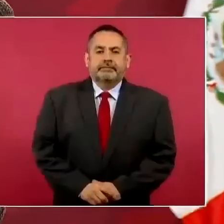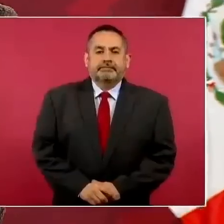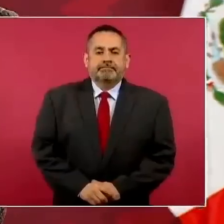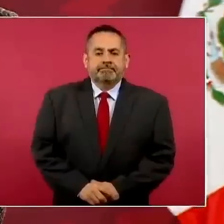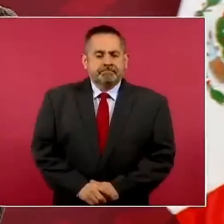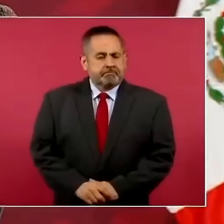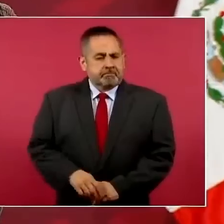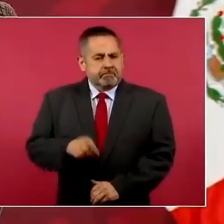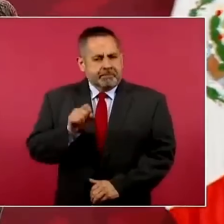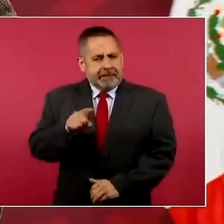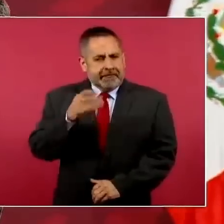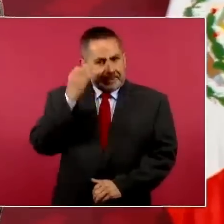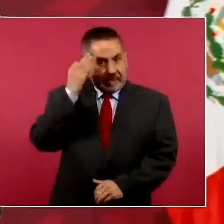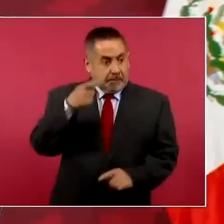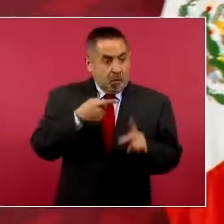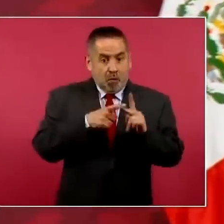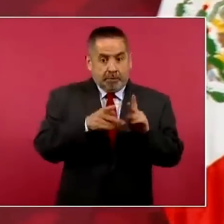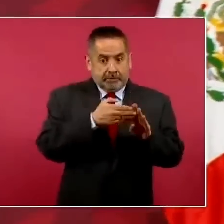Entonces, a partir de entonces,